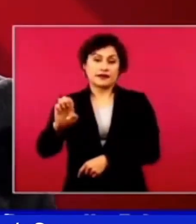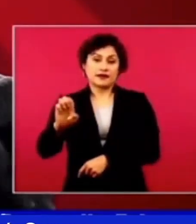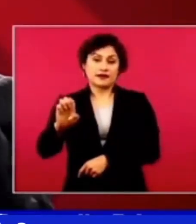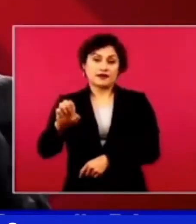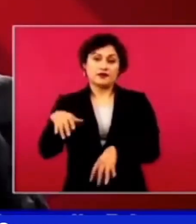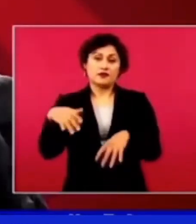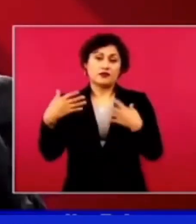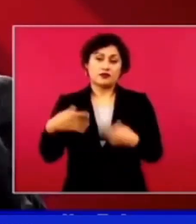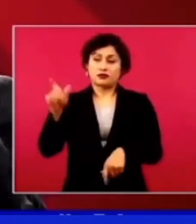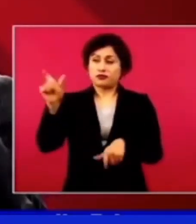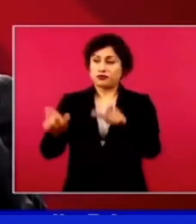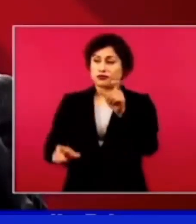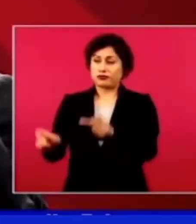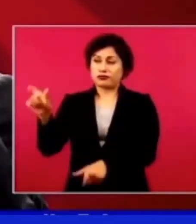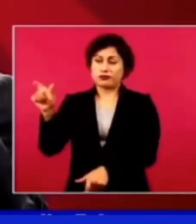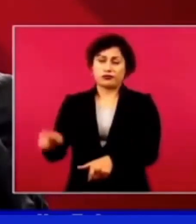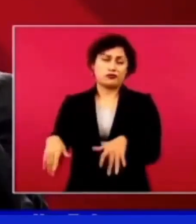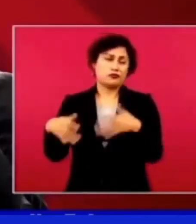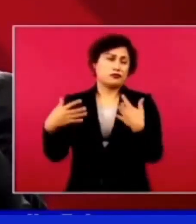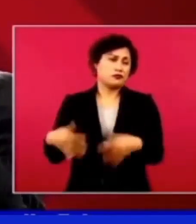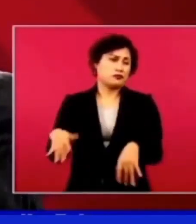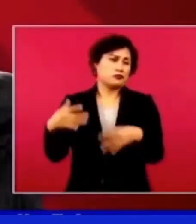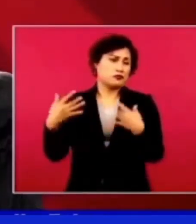puras finísimas personas.